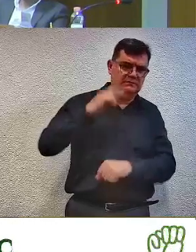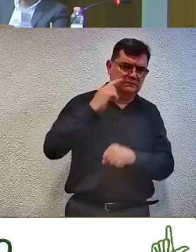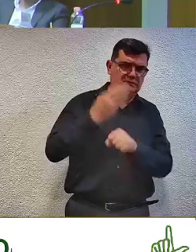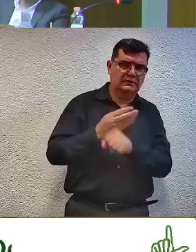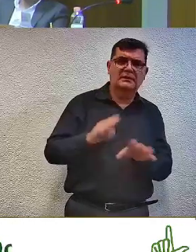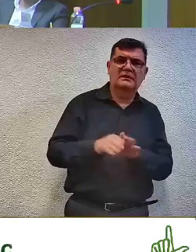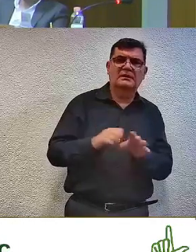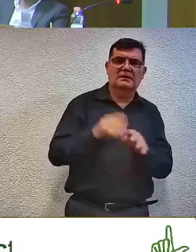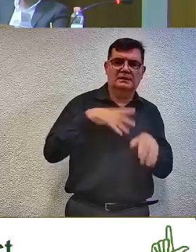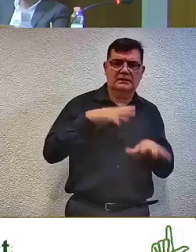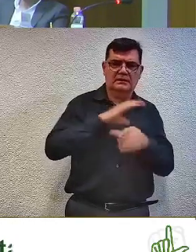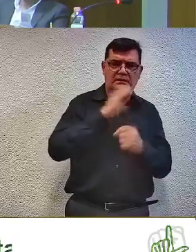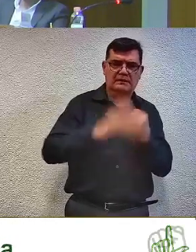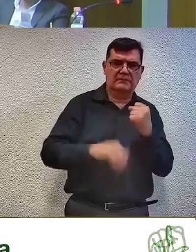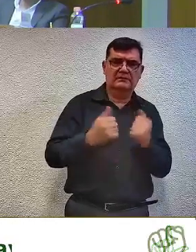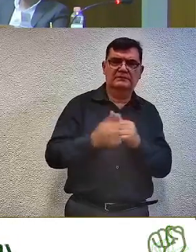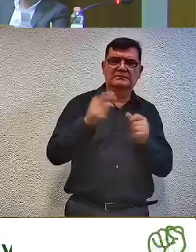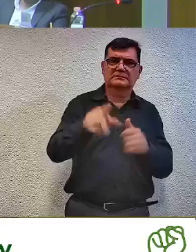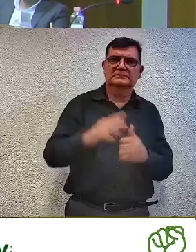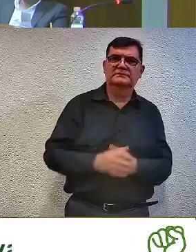término de esta sesión.